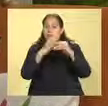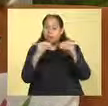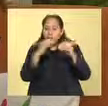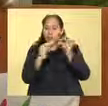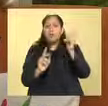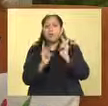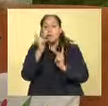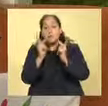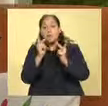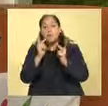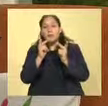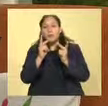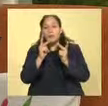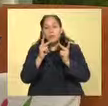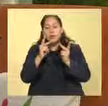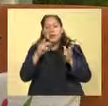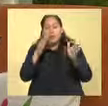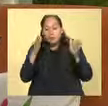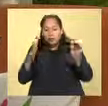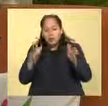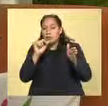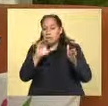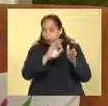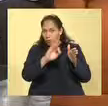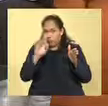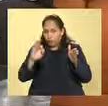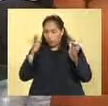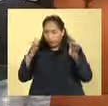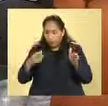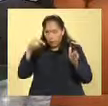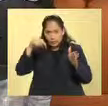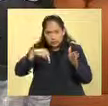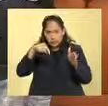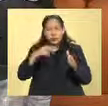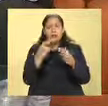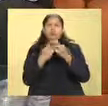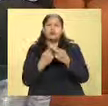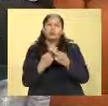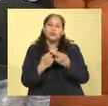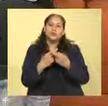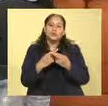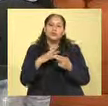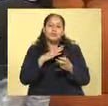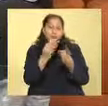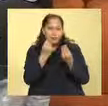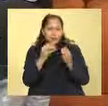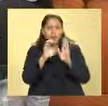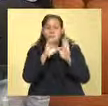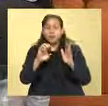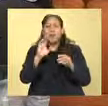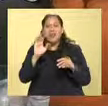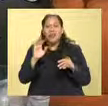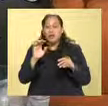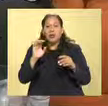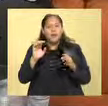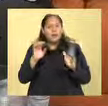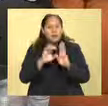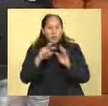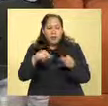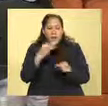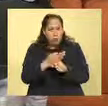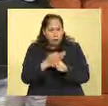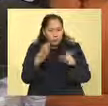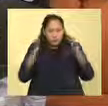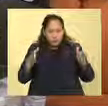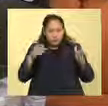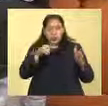y verduras de temporada. Ajá. ¿Por qué? Porque, bueno, si no es temporada, por ejemplo, por decir